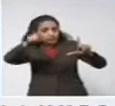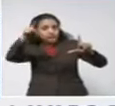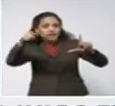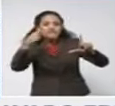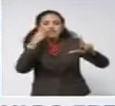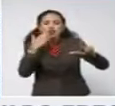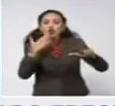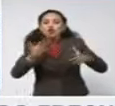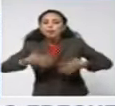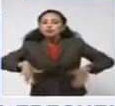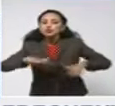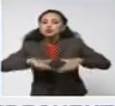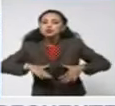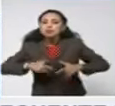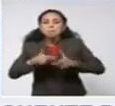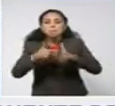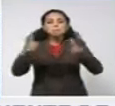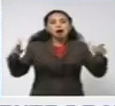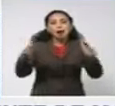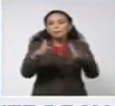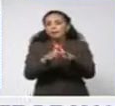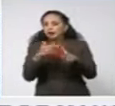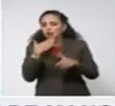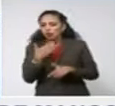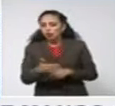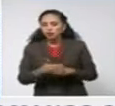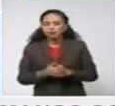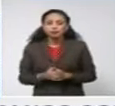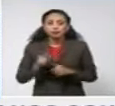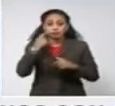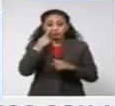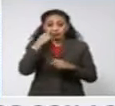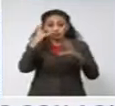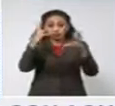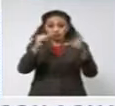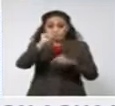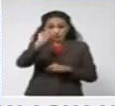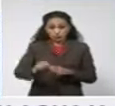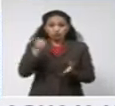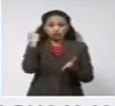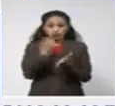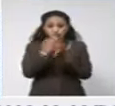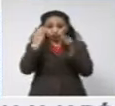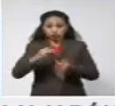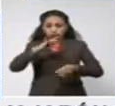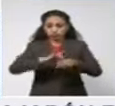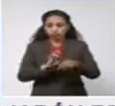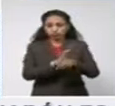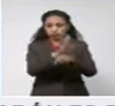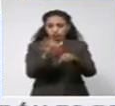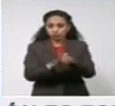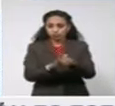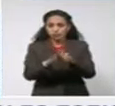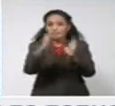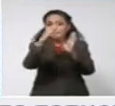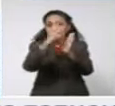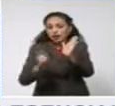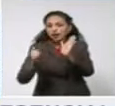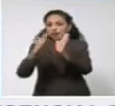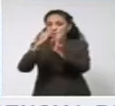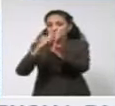comportamiento. Ahí está el número de casos confirmados de COVID por meses.